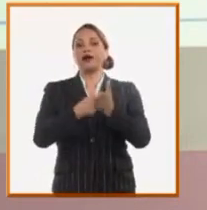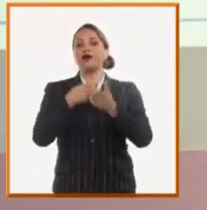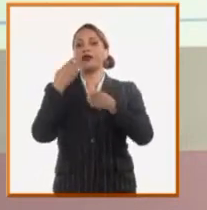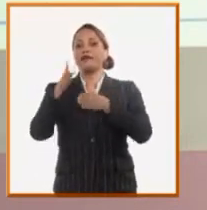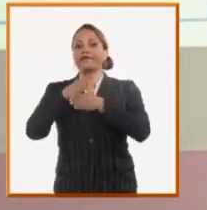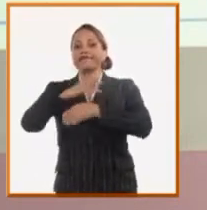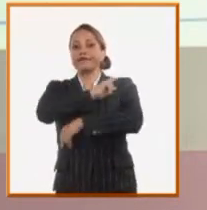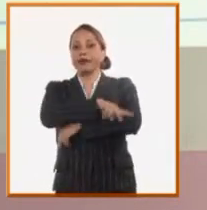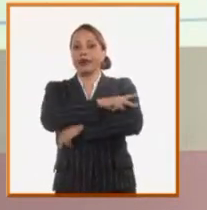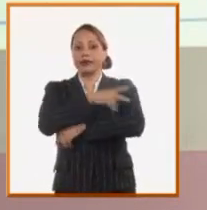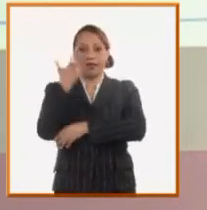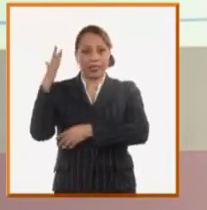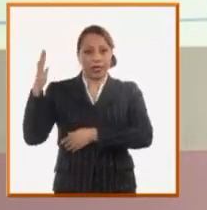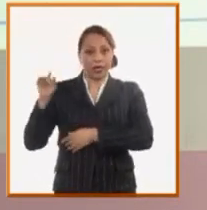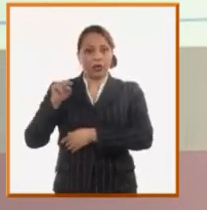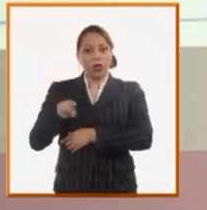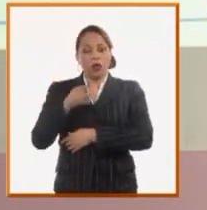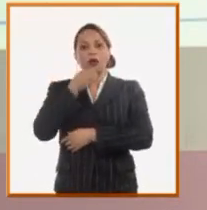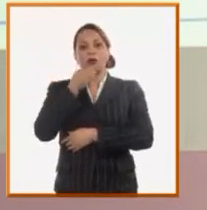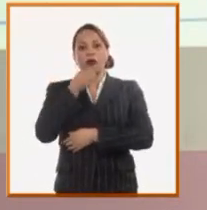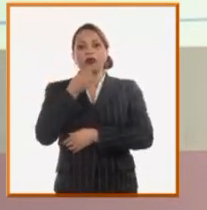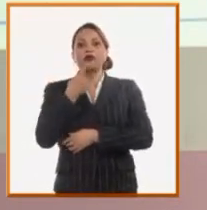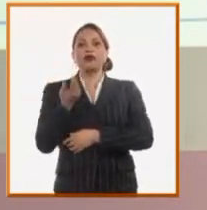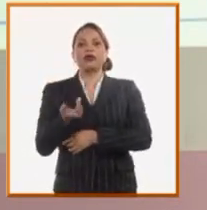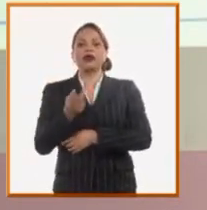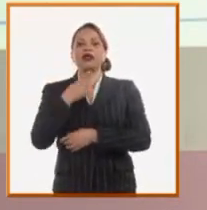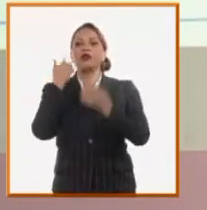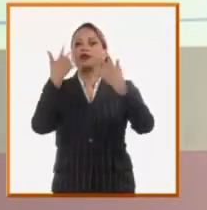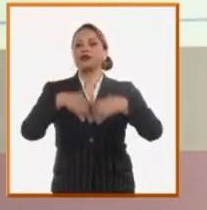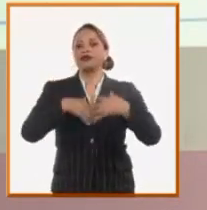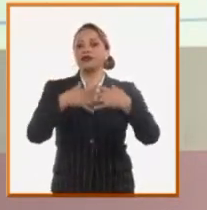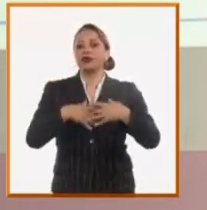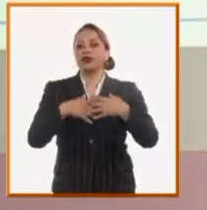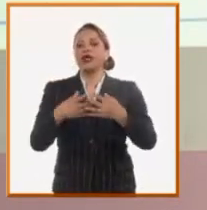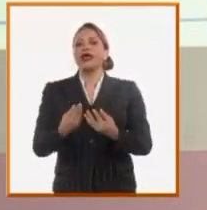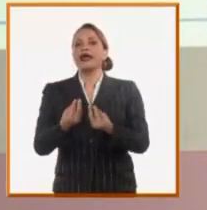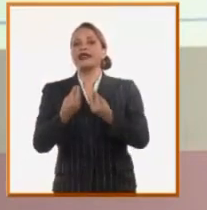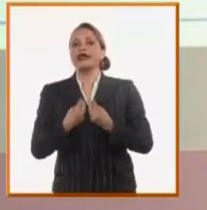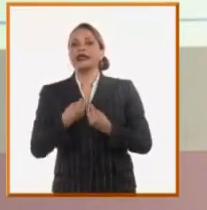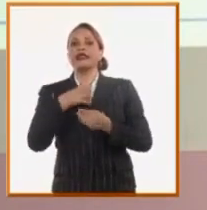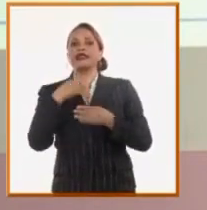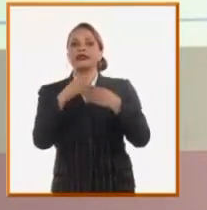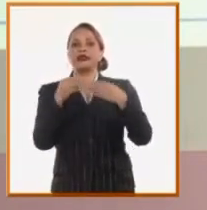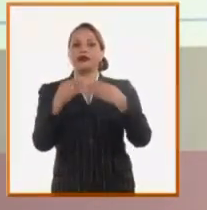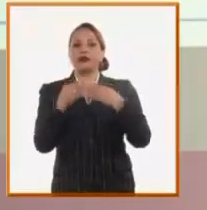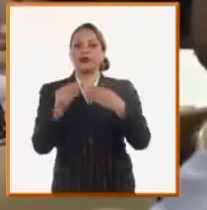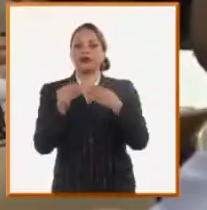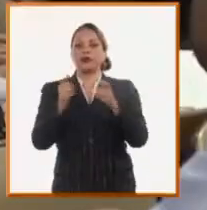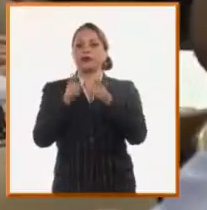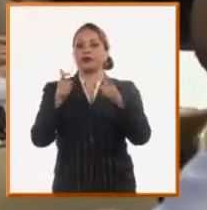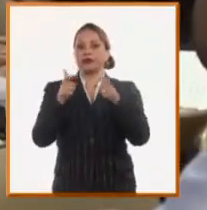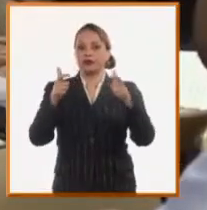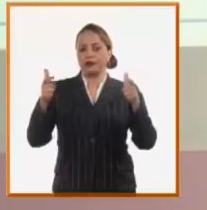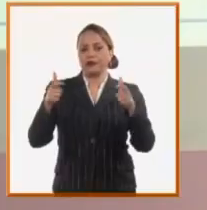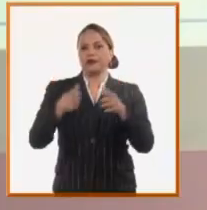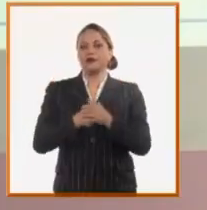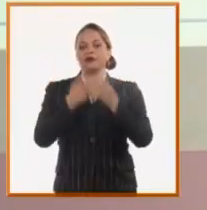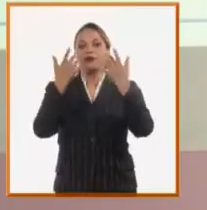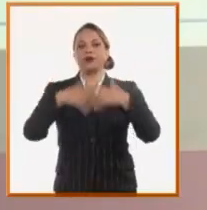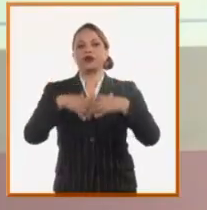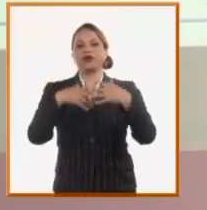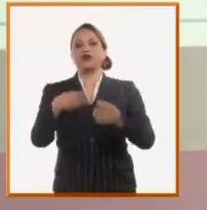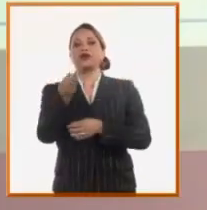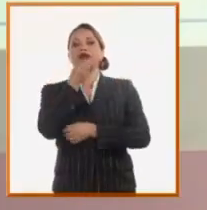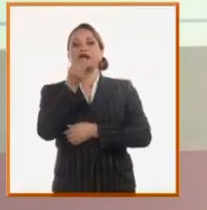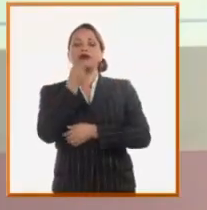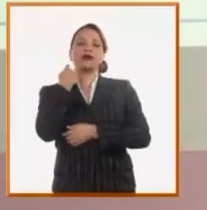nosotros, garantizando un esquema que asegura a los productores el acceso a las divisas necesarias para reaprovisionarse y producir de manera sostenible. Para la producción de alimentos